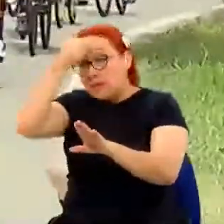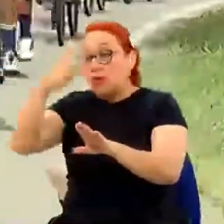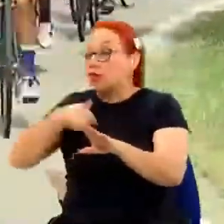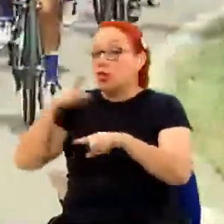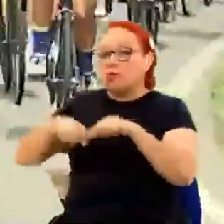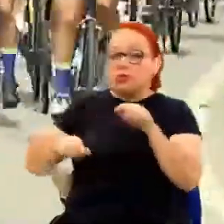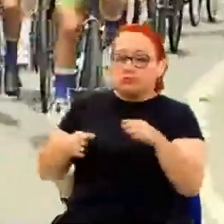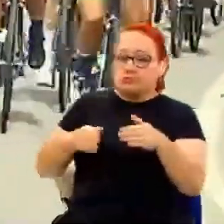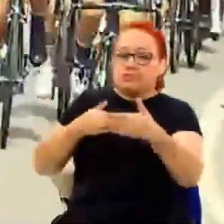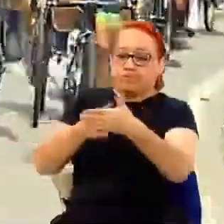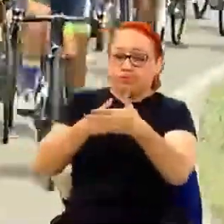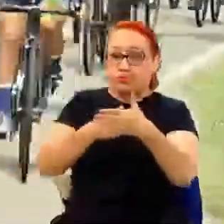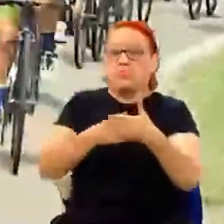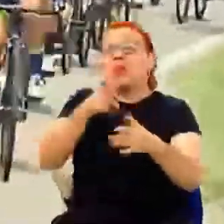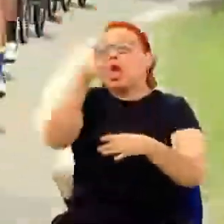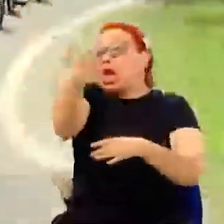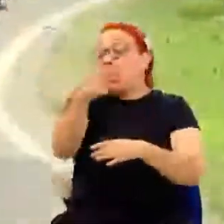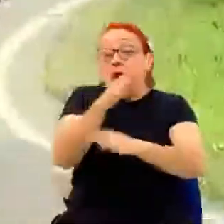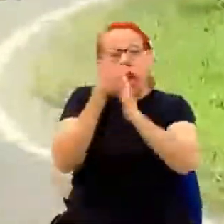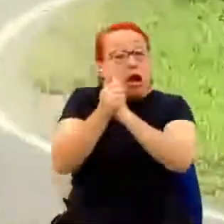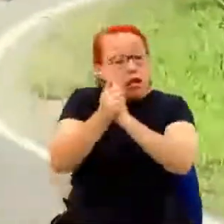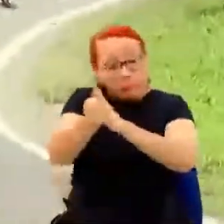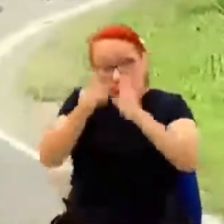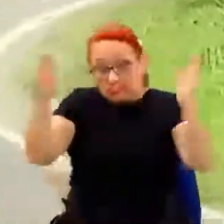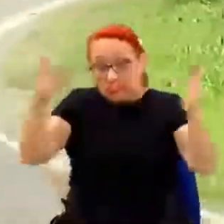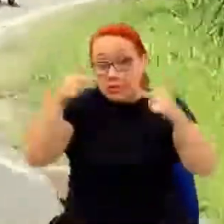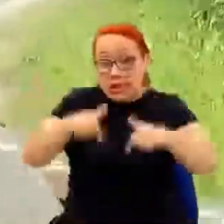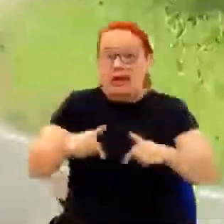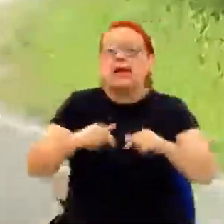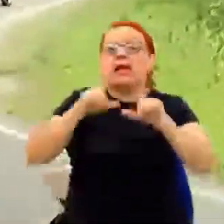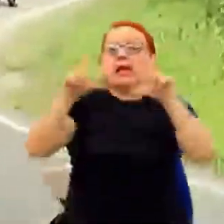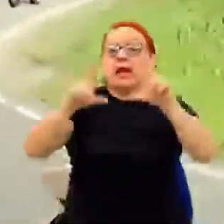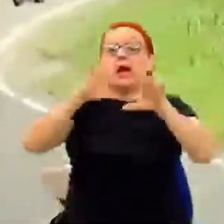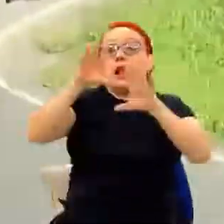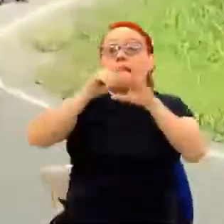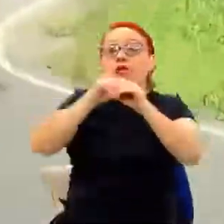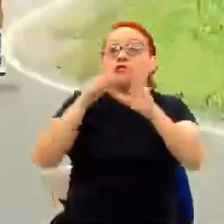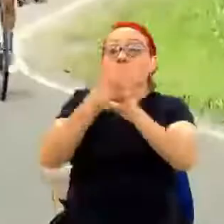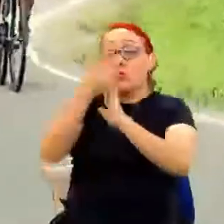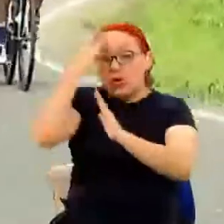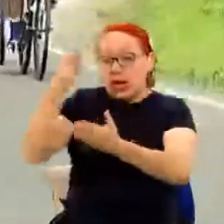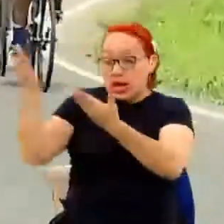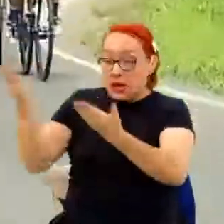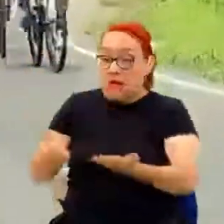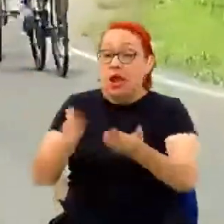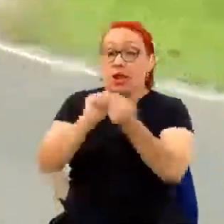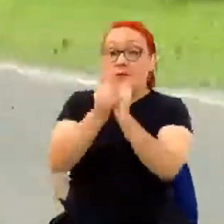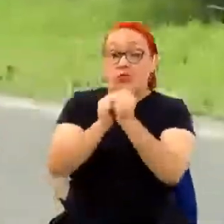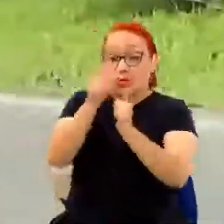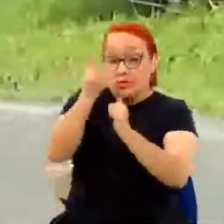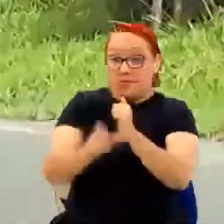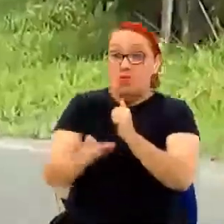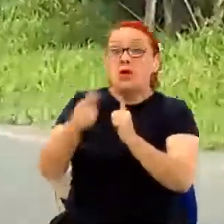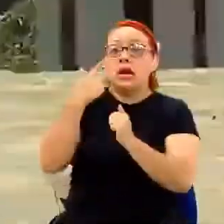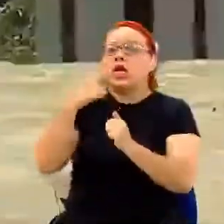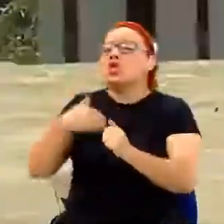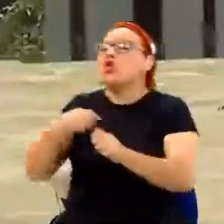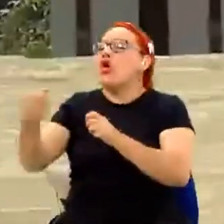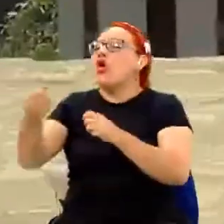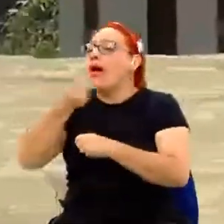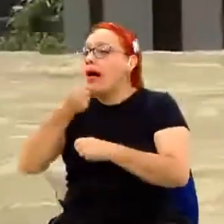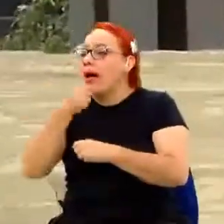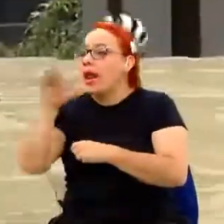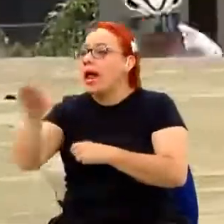santandereana. Pues el talento lo ponen ellas y por supuesto acá en el canal TRO, que ha sido la casa también de los deportistas santandereanos. Hablamos con Ana Cristina